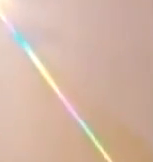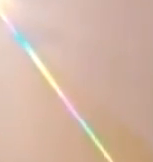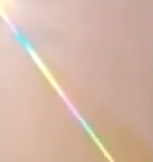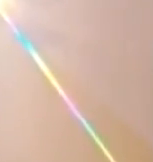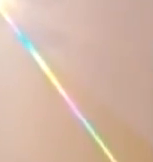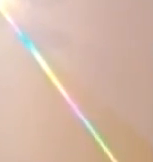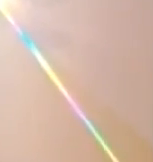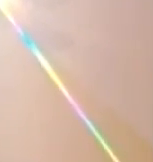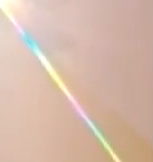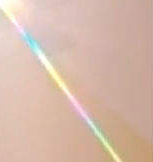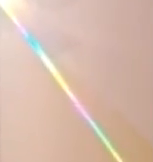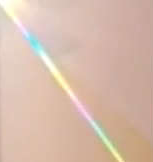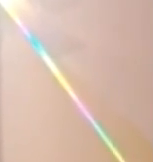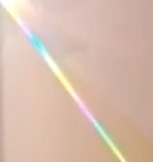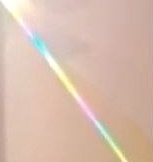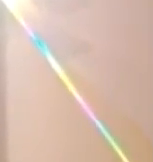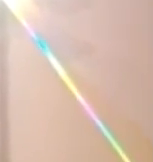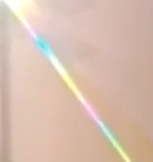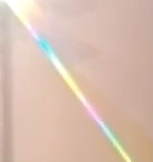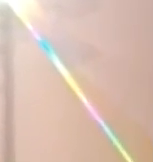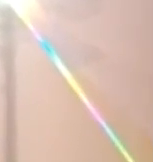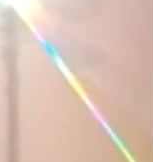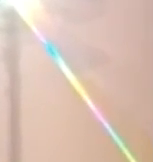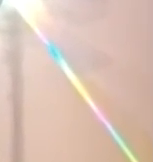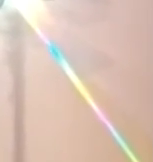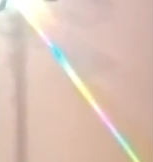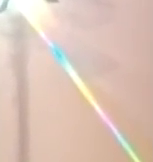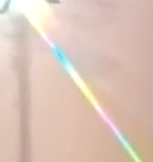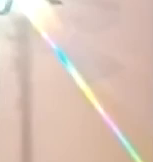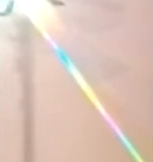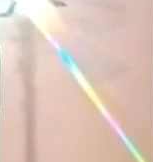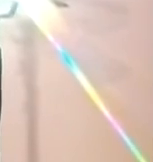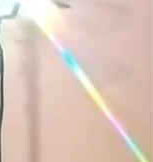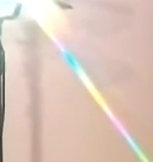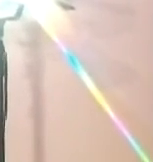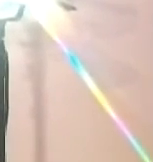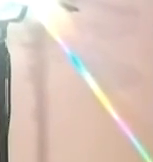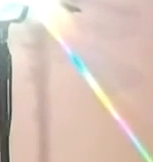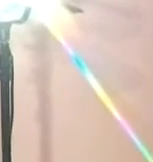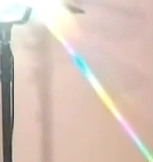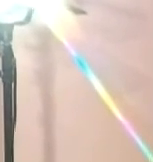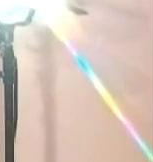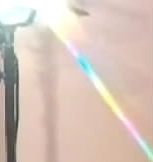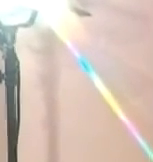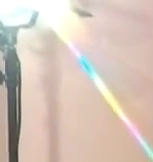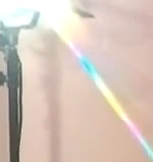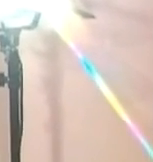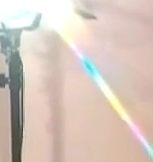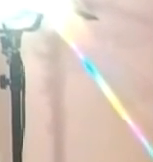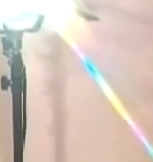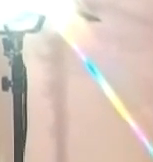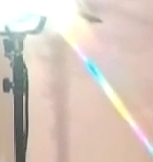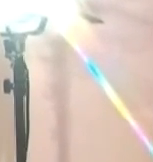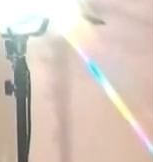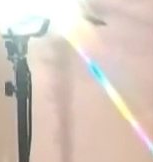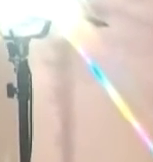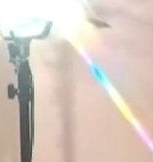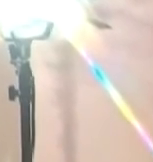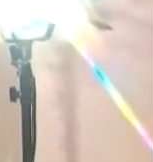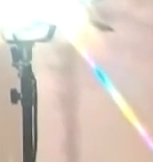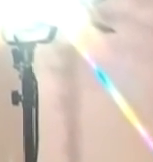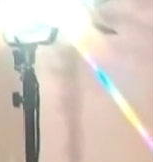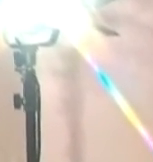Y después de comerciales, esperen siniestros los cambios de look del cantante paisa J Balvin. Ahora su pelo le alumbra en la